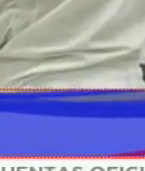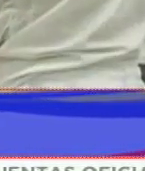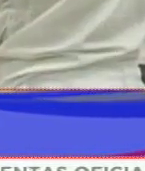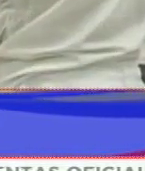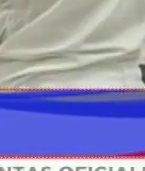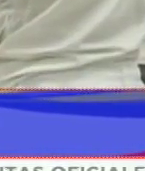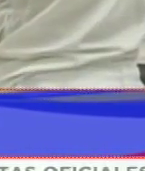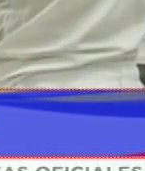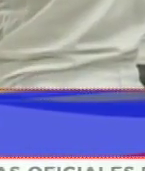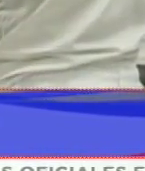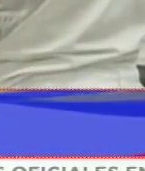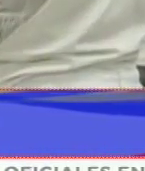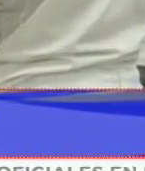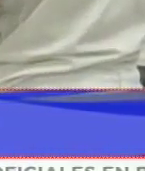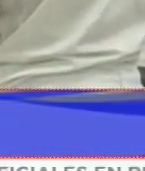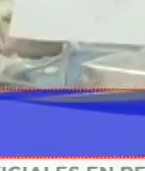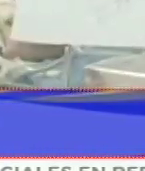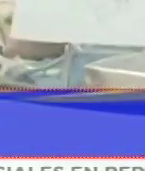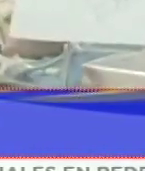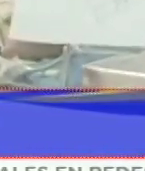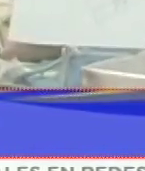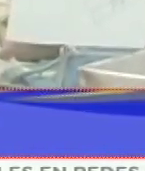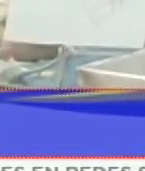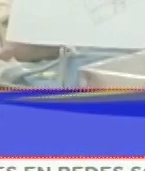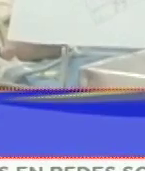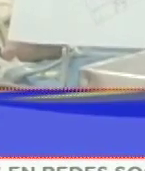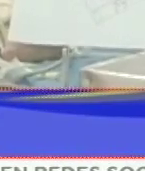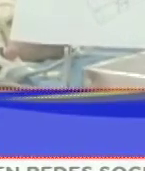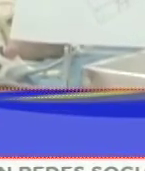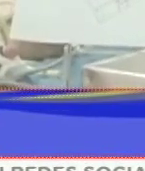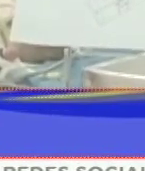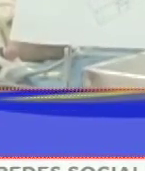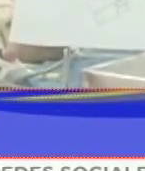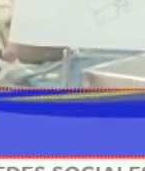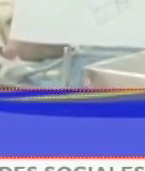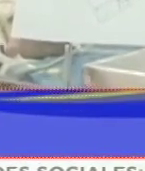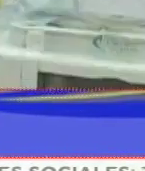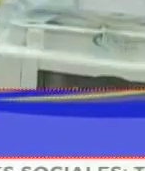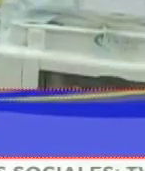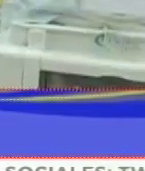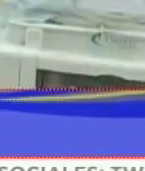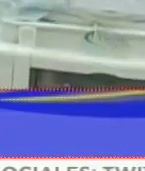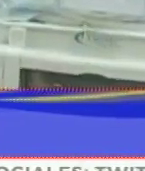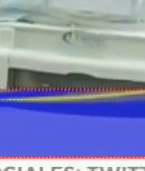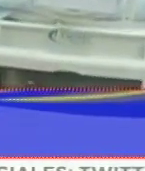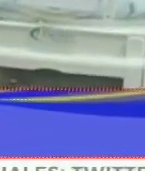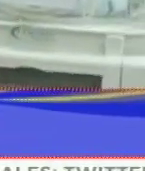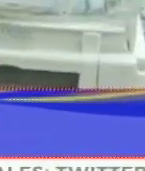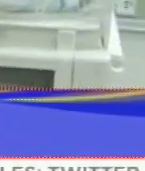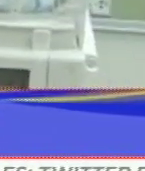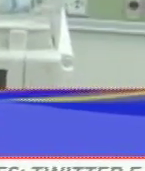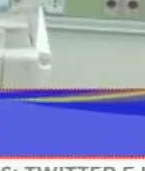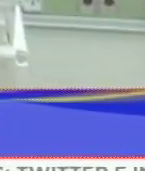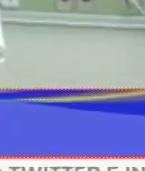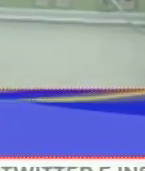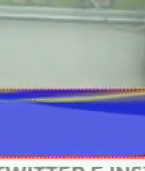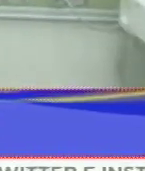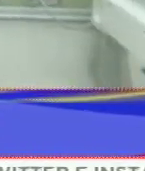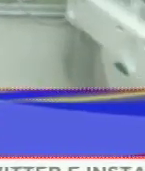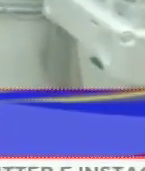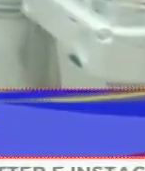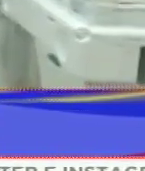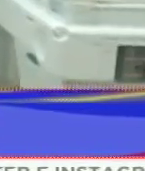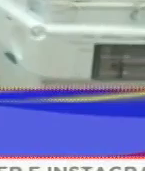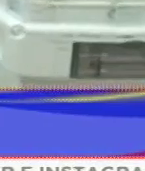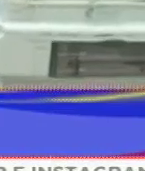con su identidad de una vez. Y bueno, gracias y siga adelante. Gracias, presidente, con esta alegría y celebrando el